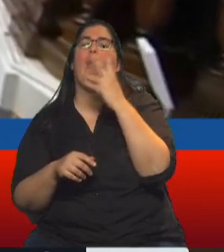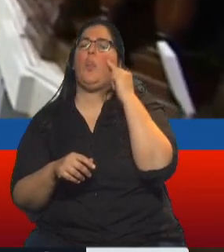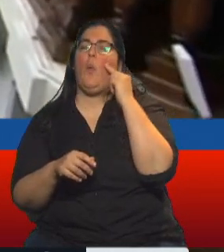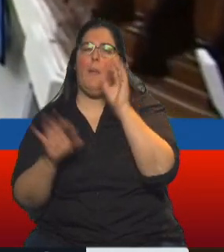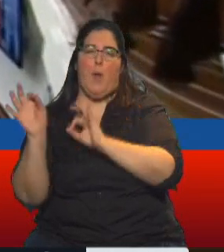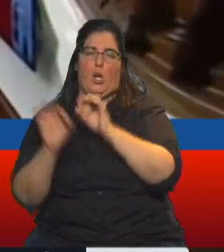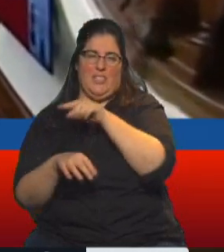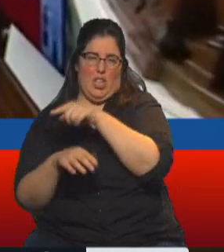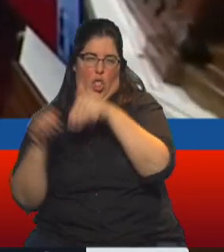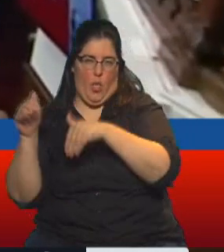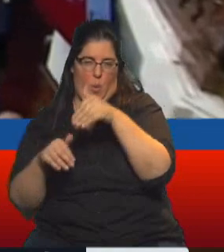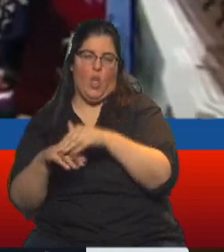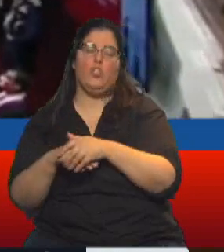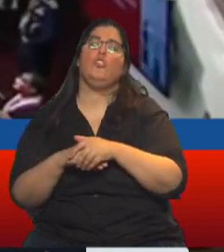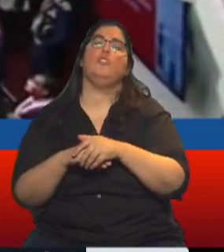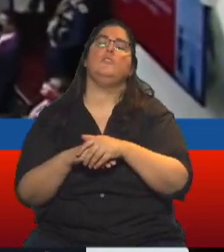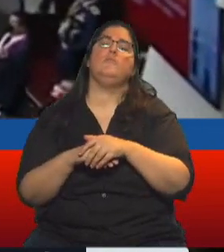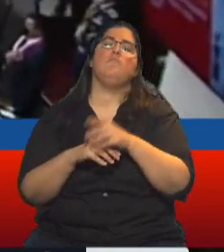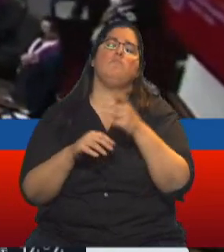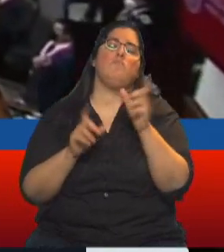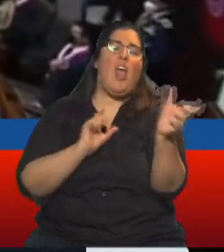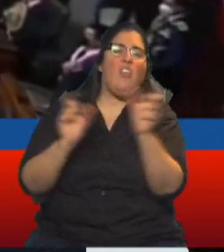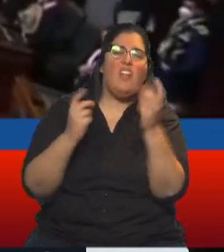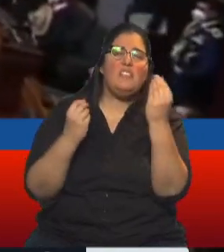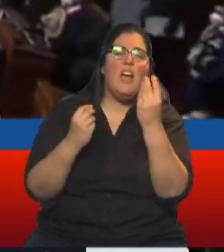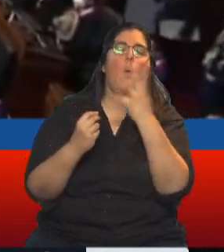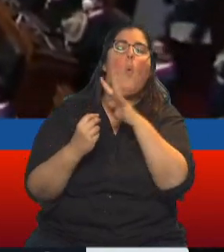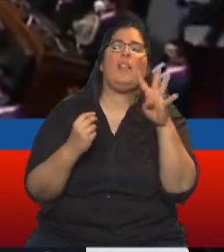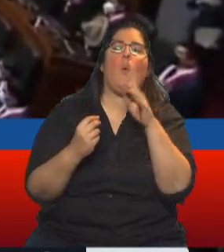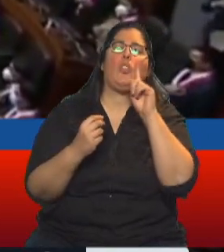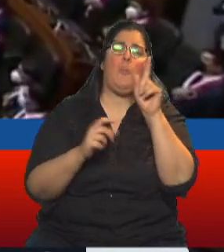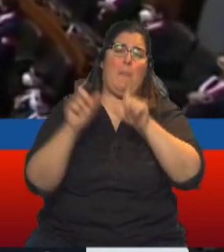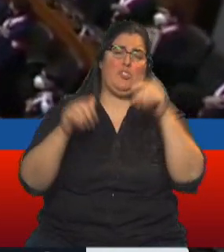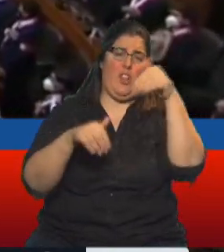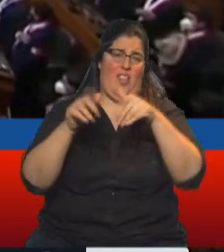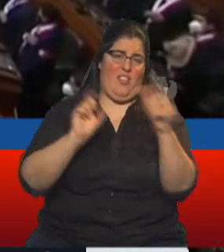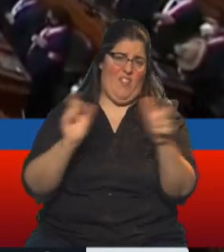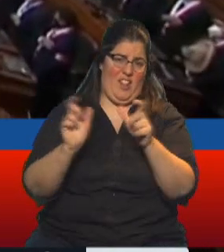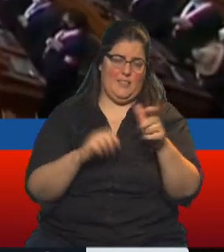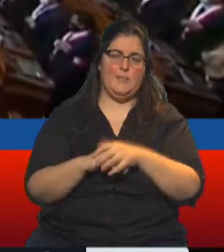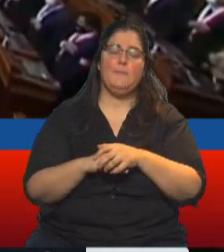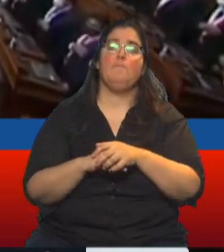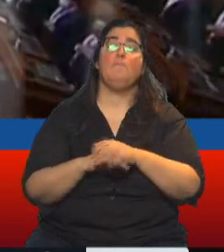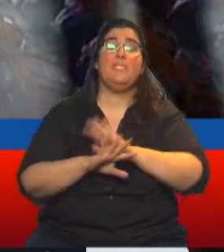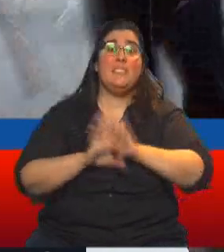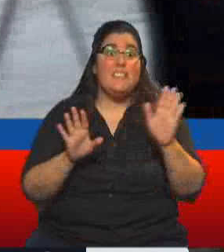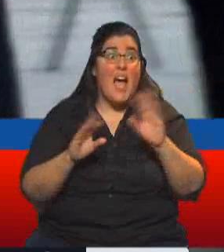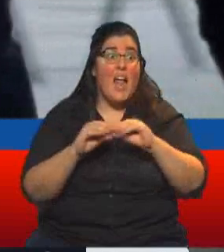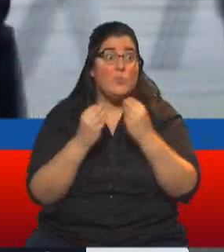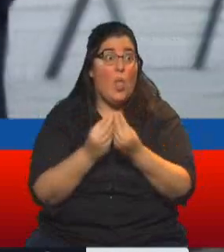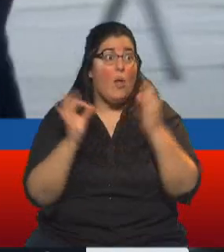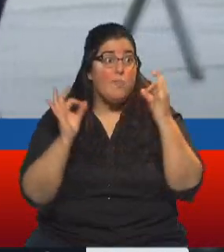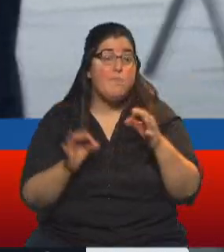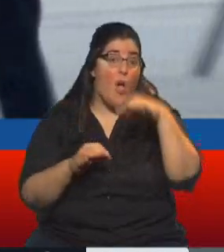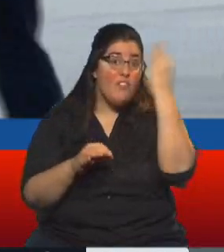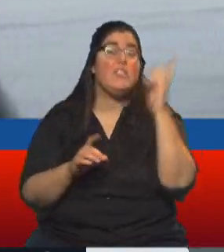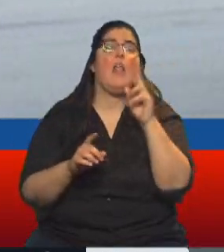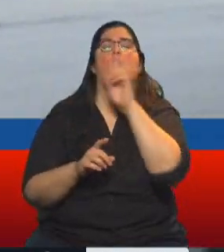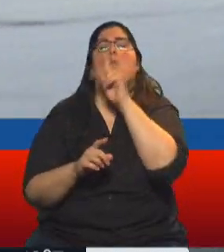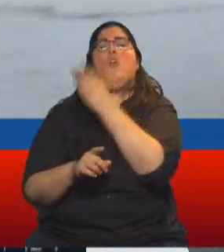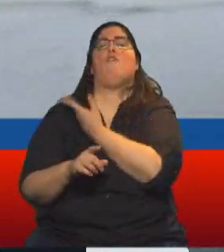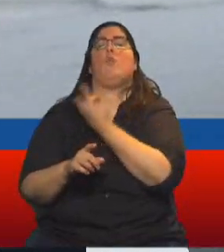diferencia de apenas 44.000 sufragios. Tras conocerse el fallo electoral, Keiko Fujimori reconoció los